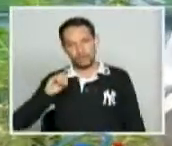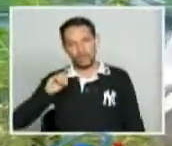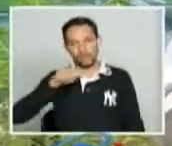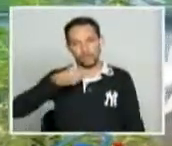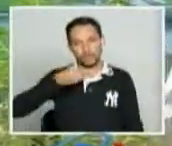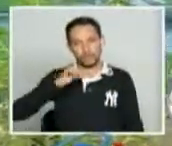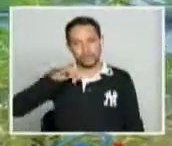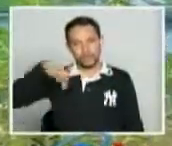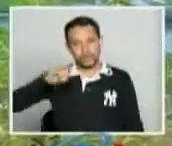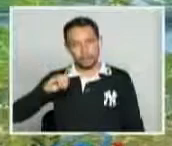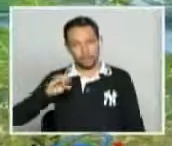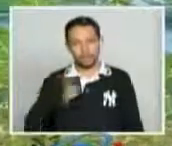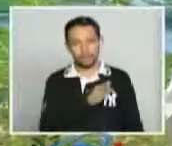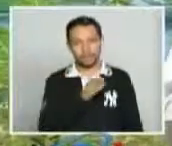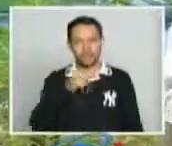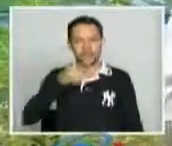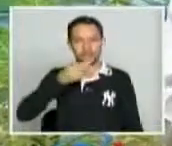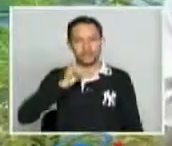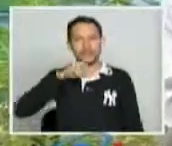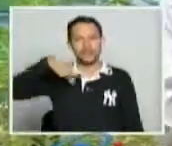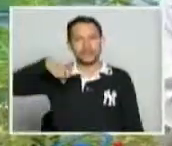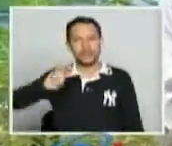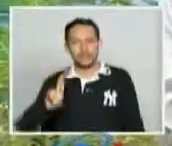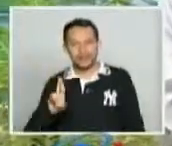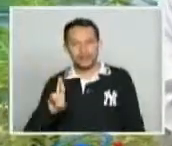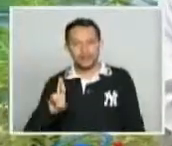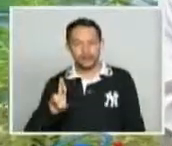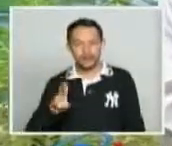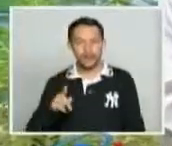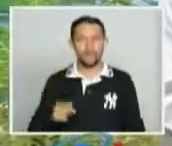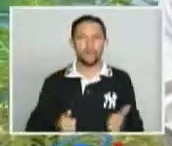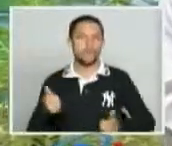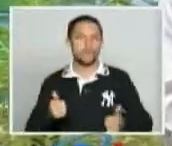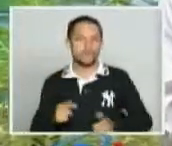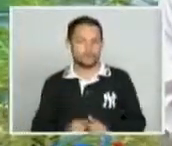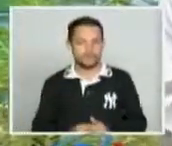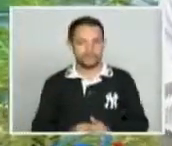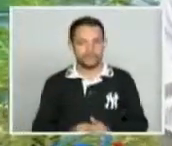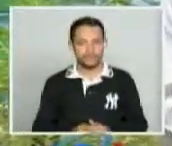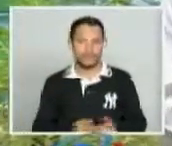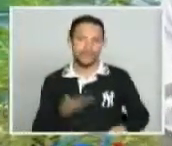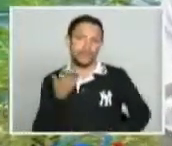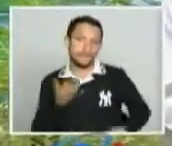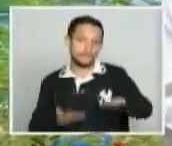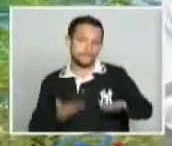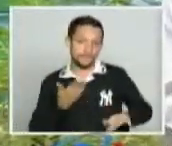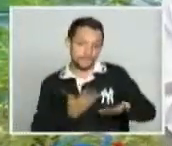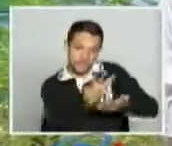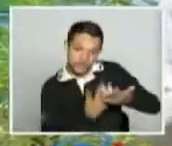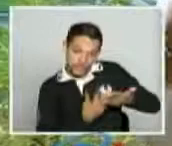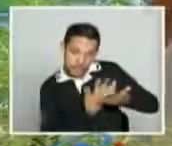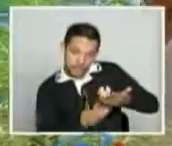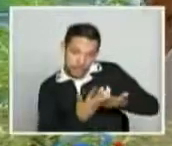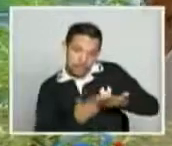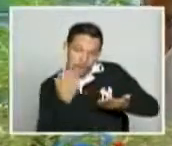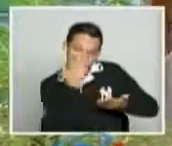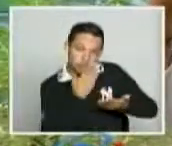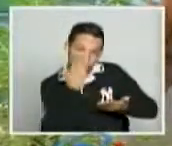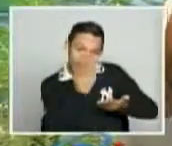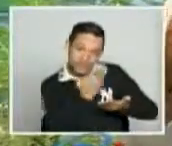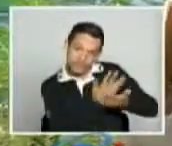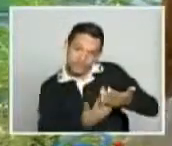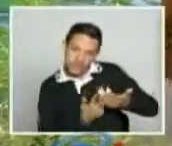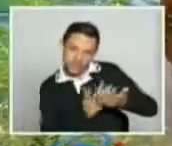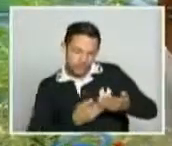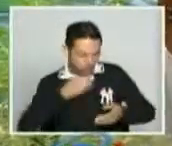hipotiroidismo. Entonces, de acuerdo a los exámenes de sangre, de TSH, de T3